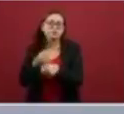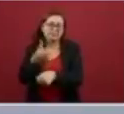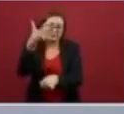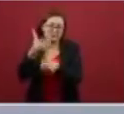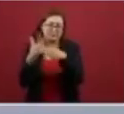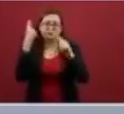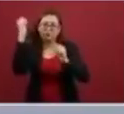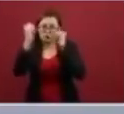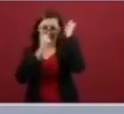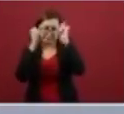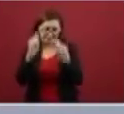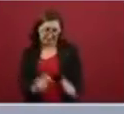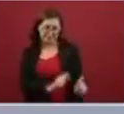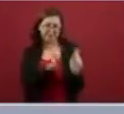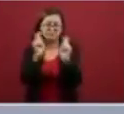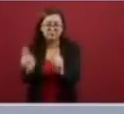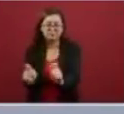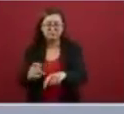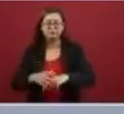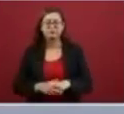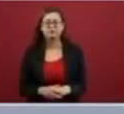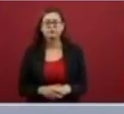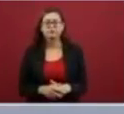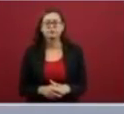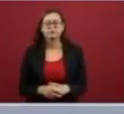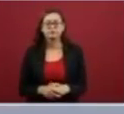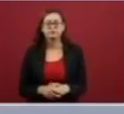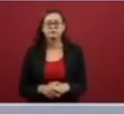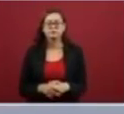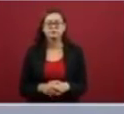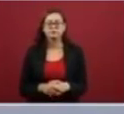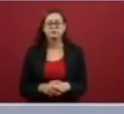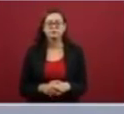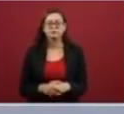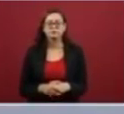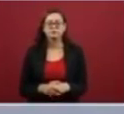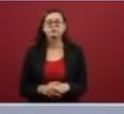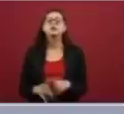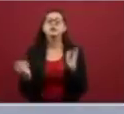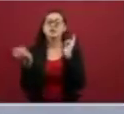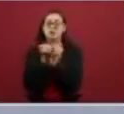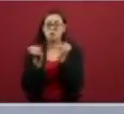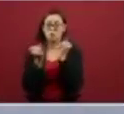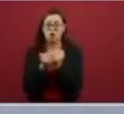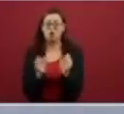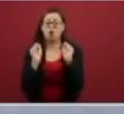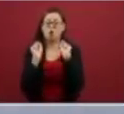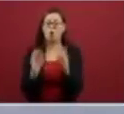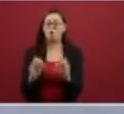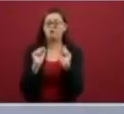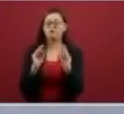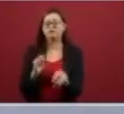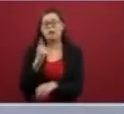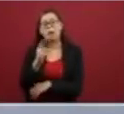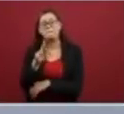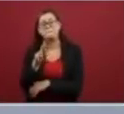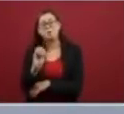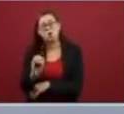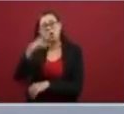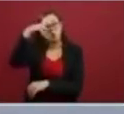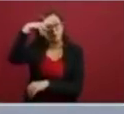desaparecieron 51 oficinas de ProMéxico en el extranjero.